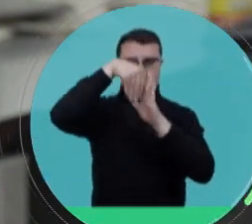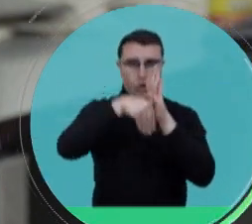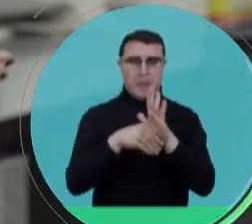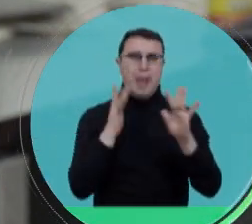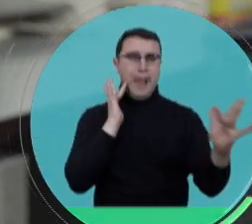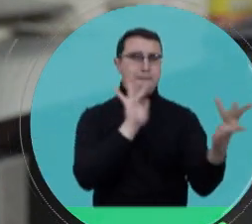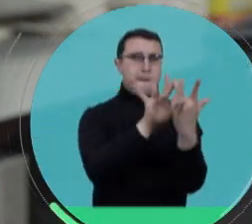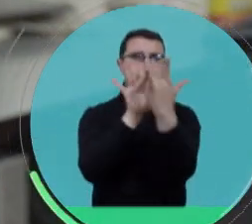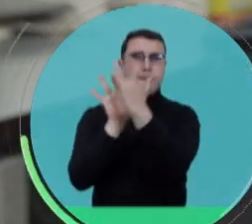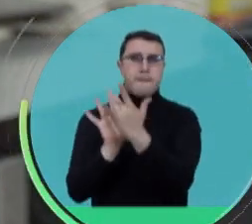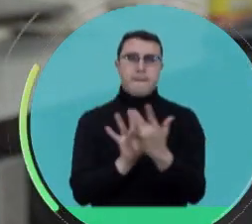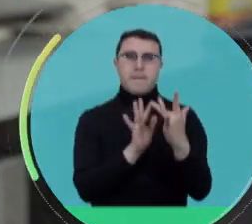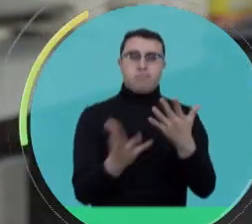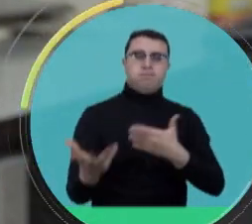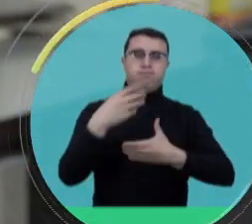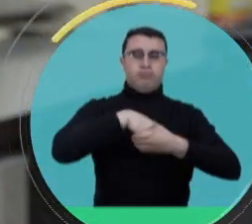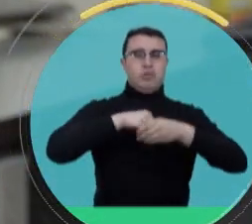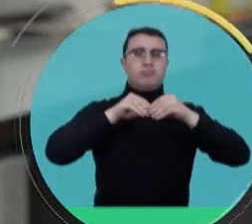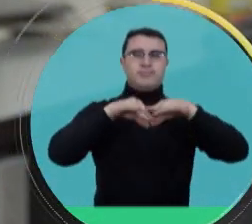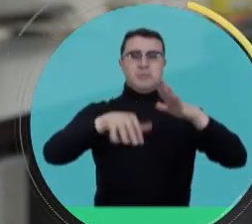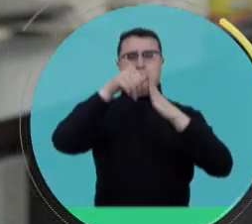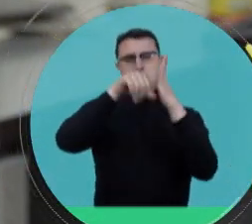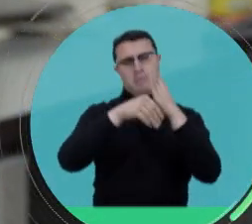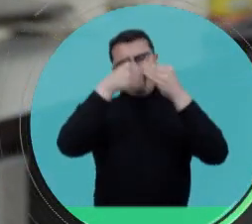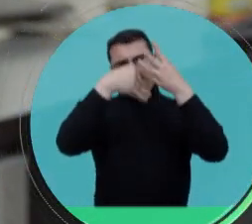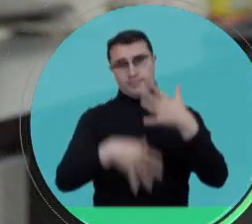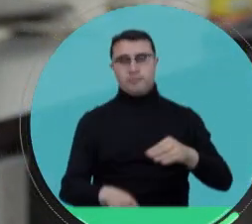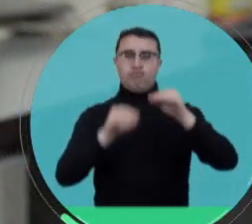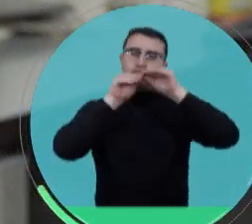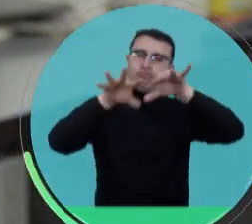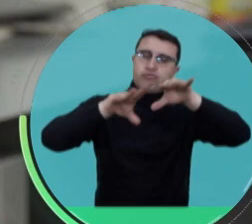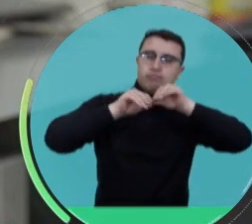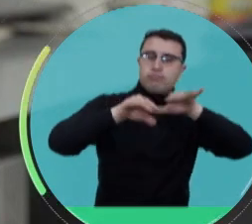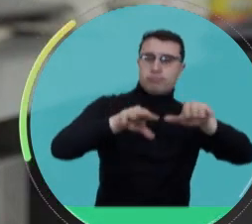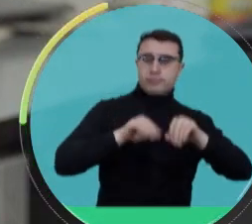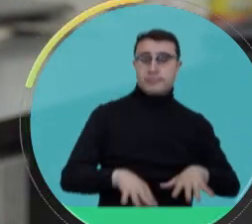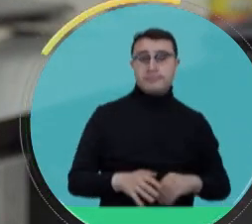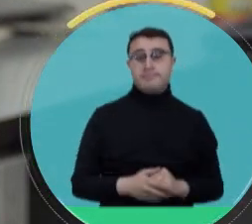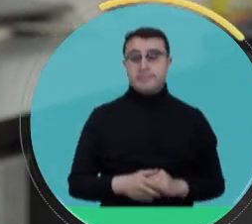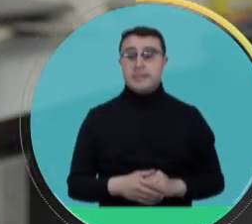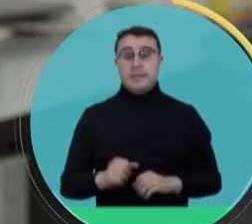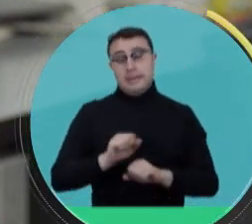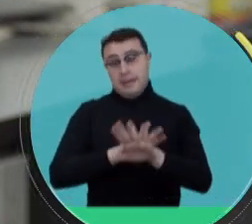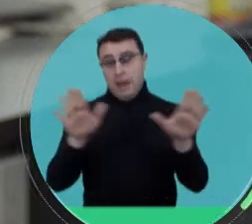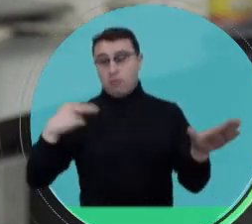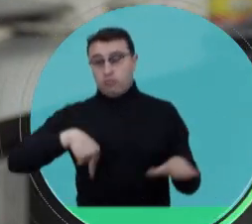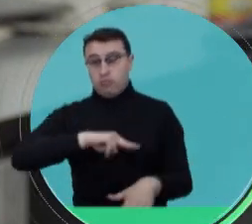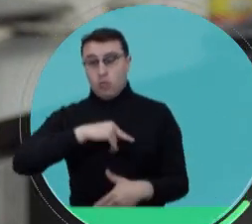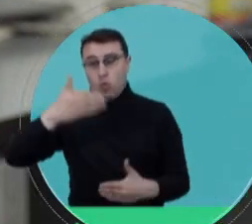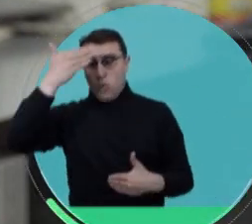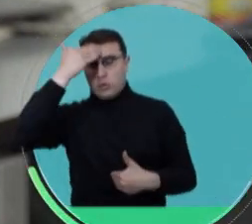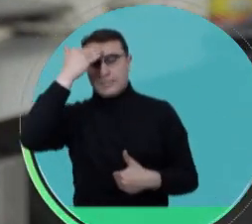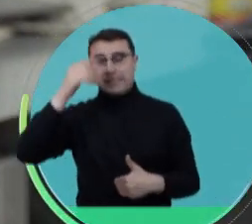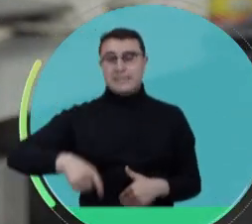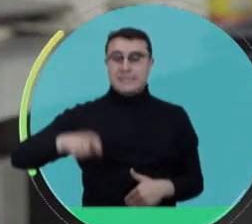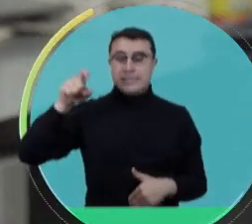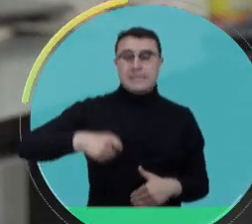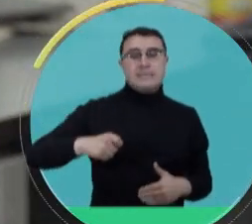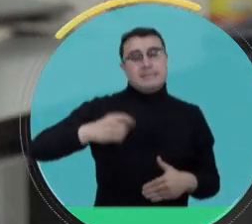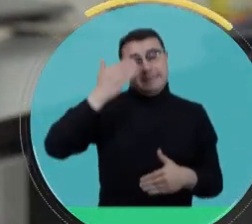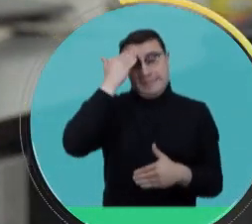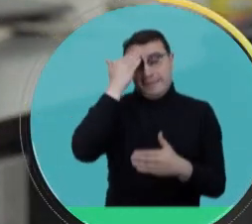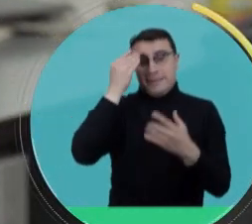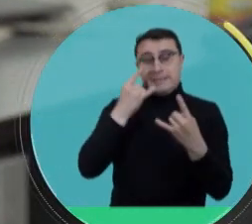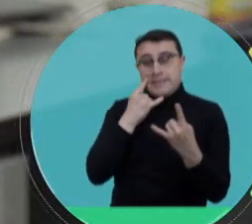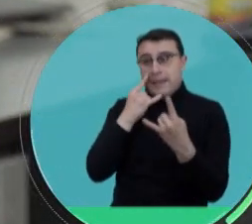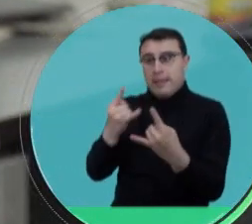poblacional hacemos una selección de los contenidos que van a Parrilla obviamente todo esto eh pues muy conscientes